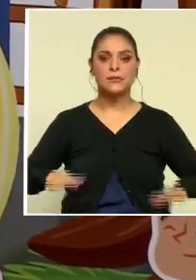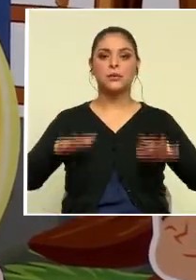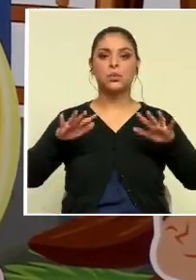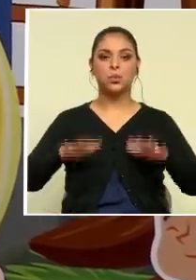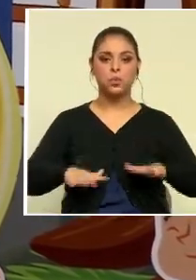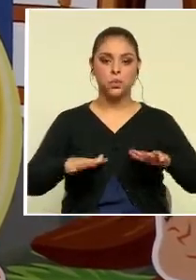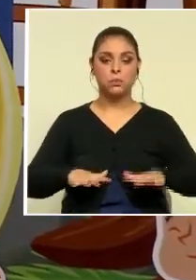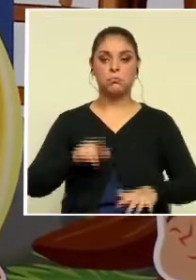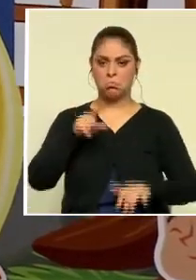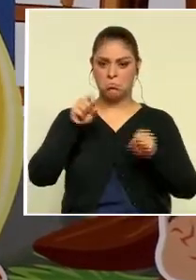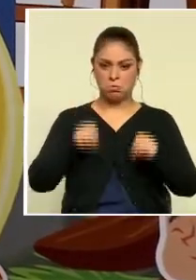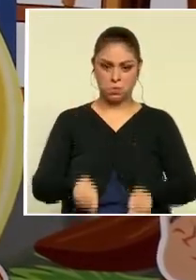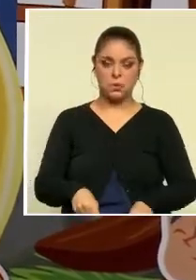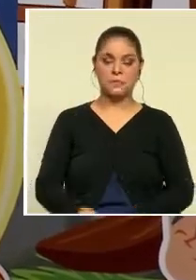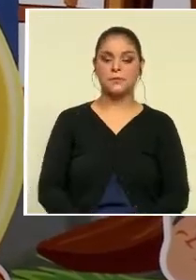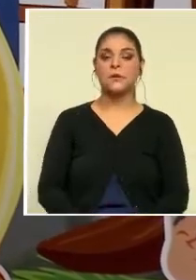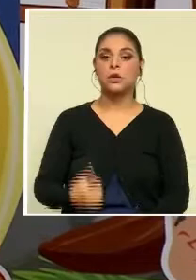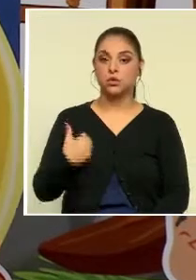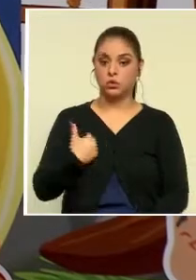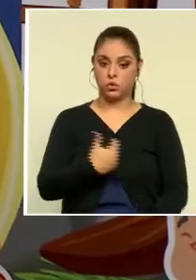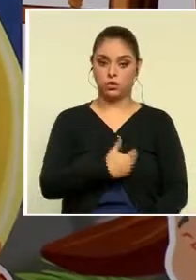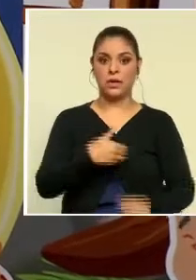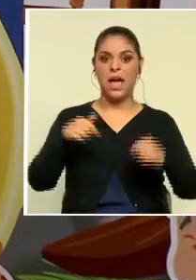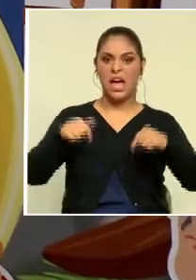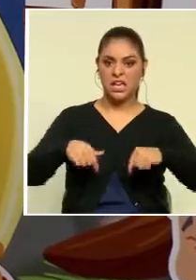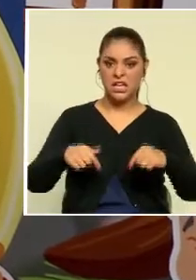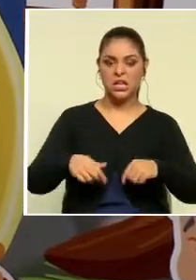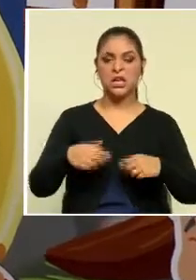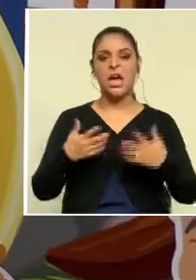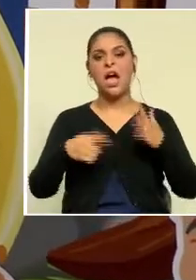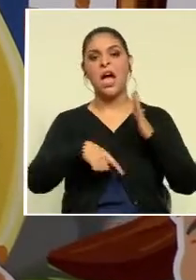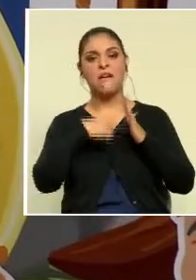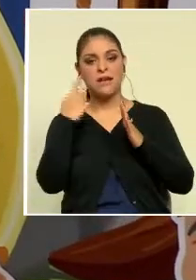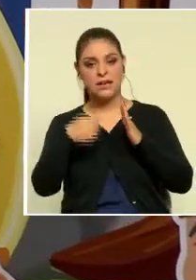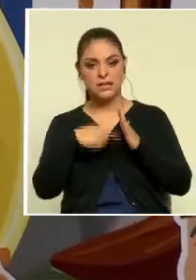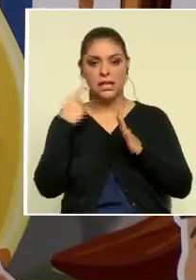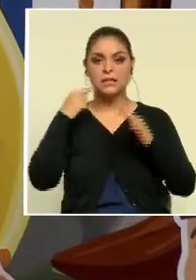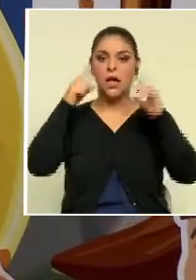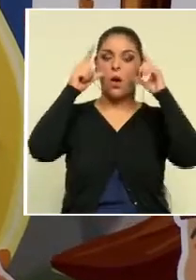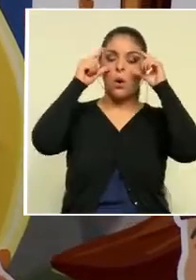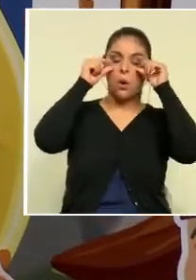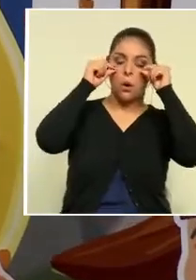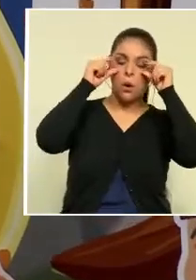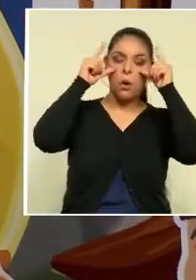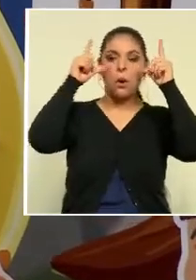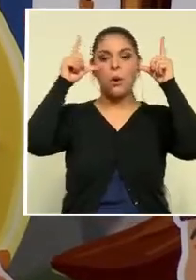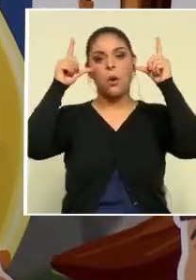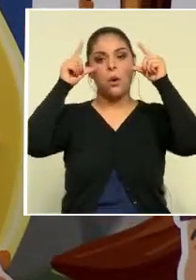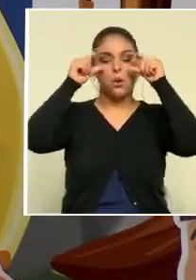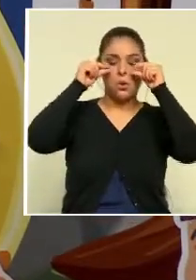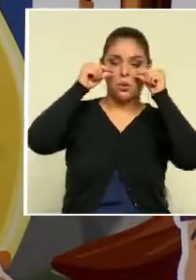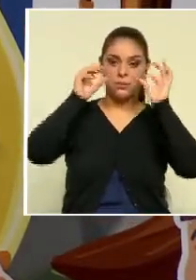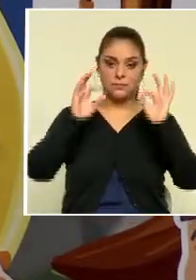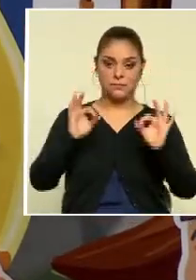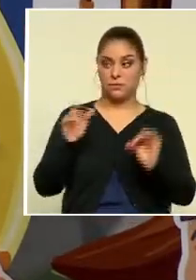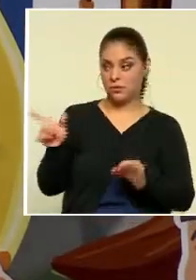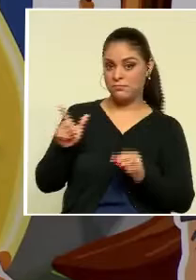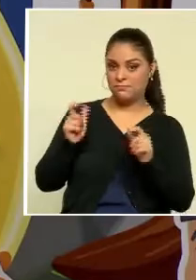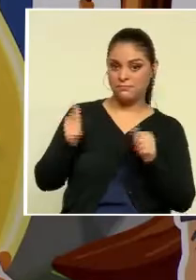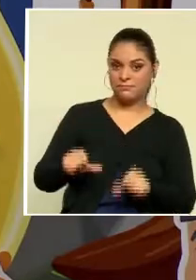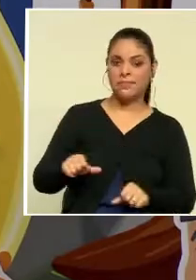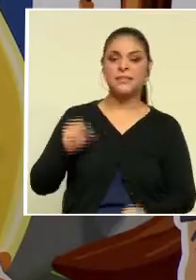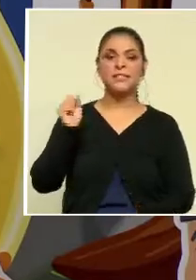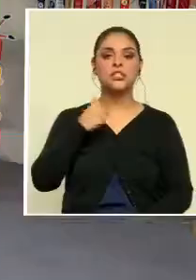puede hacer nosotros aquí pues vamos a hacerlo al ratito cerramos los ojos y al ratito los vamos a abrir te parecen bien claro que sí yo ya estoy preparada